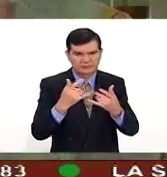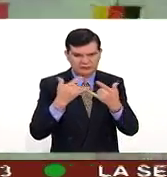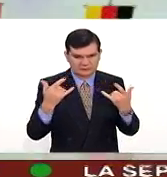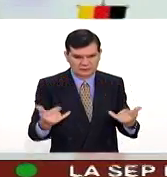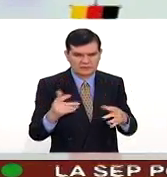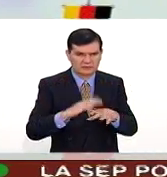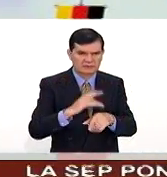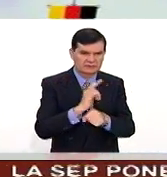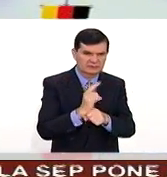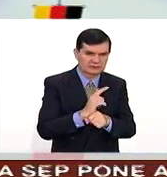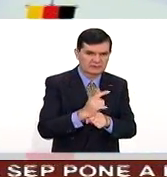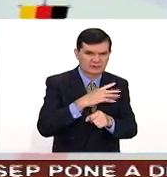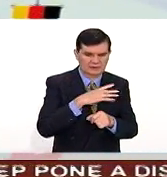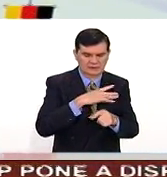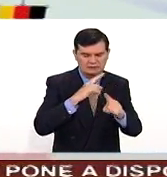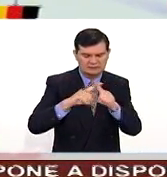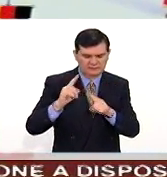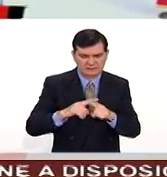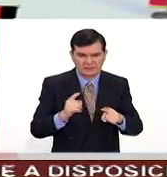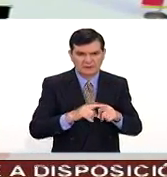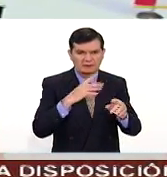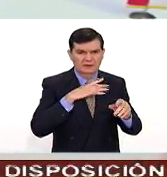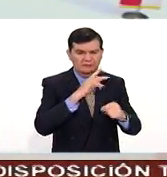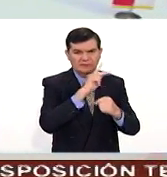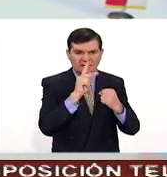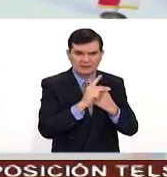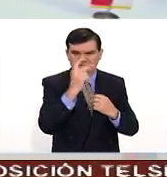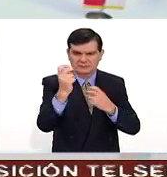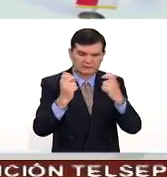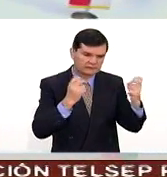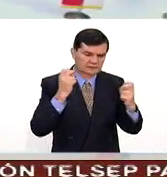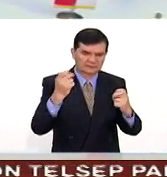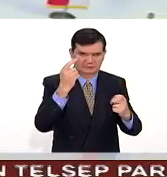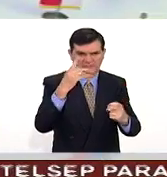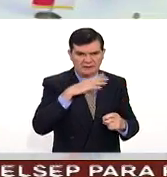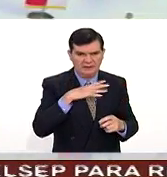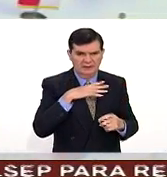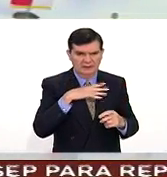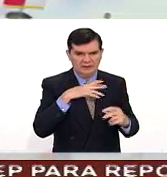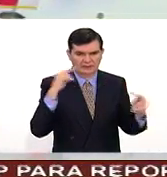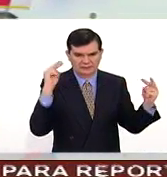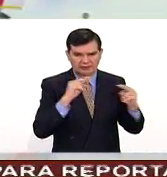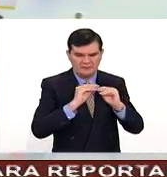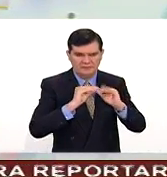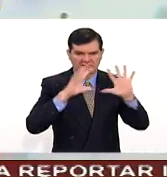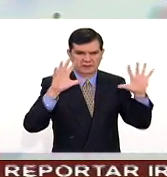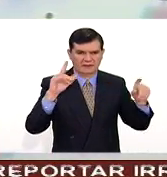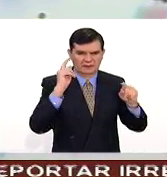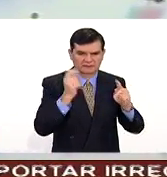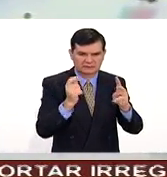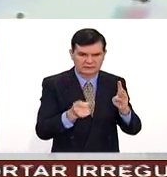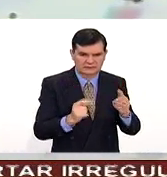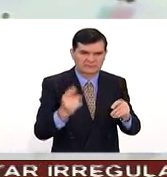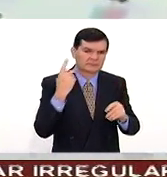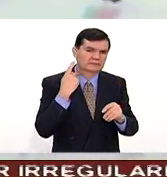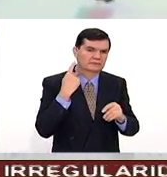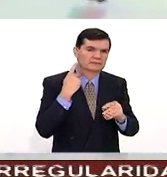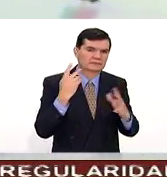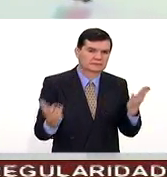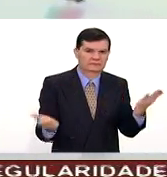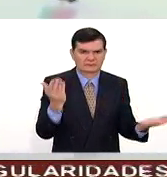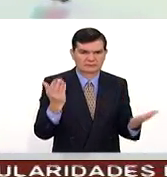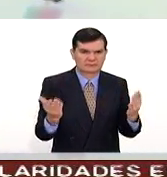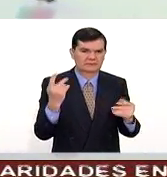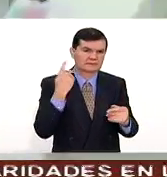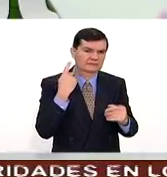En la licenciatura hay mucha historia de varios países, precisamente para tener una visión global más amplia de la política comparada,